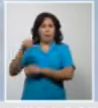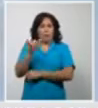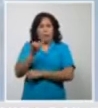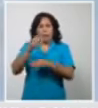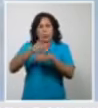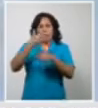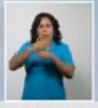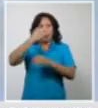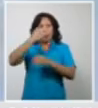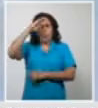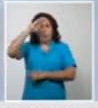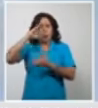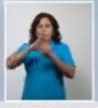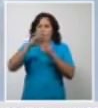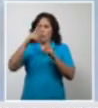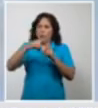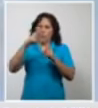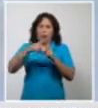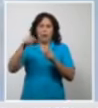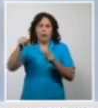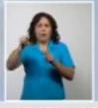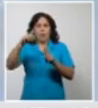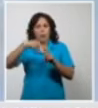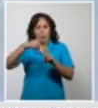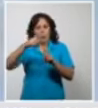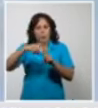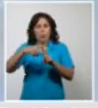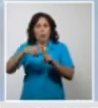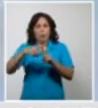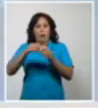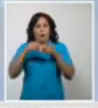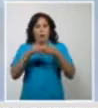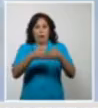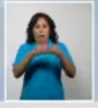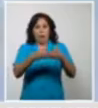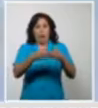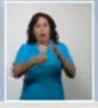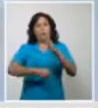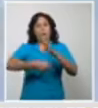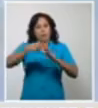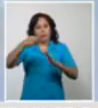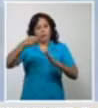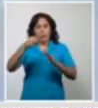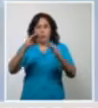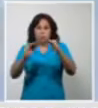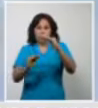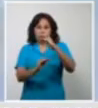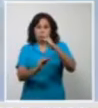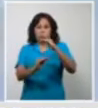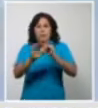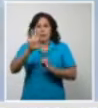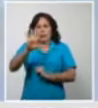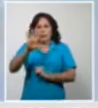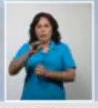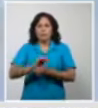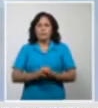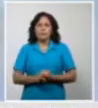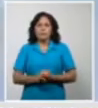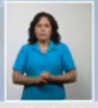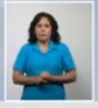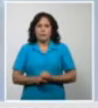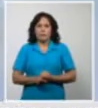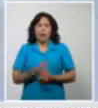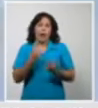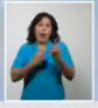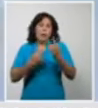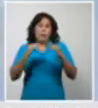Cuba, Guantánamo, Las Tunas y Granma se mantienen con tasas por debajo de 5. Algunas tan bajas